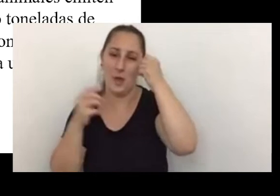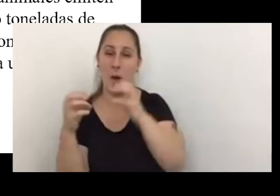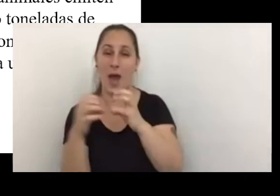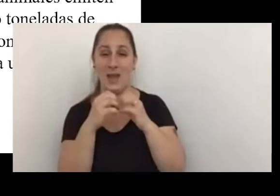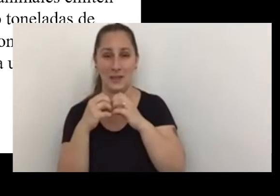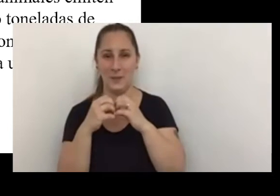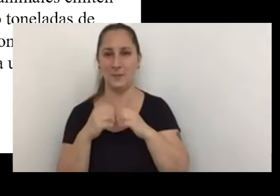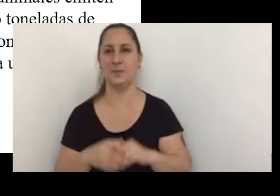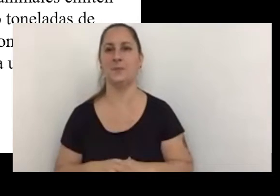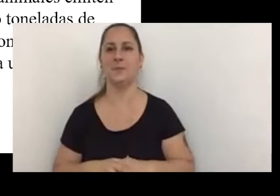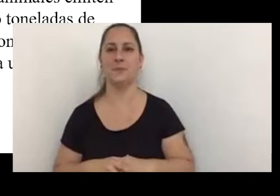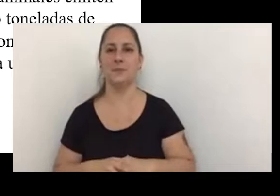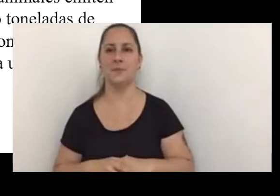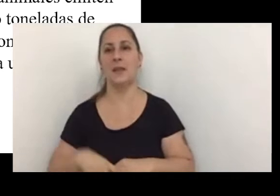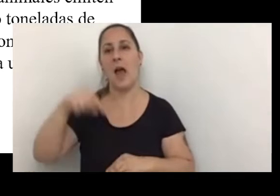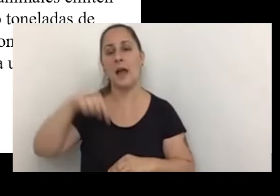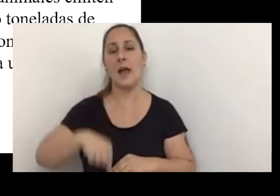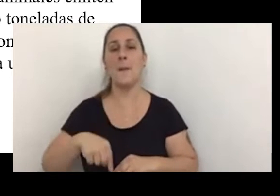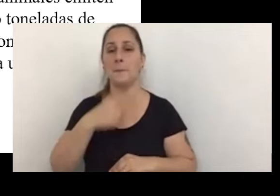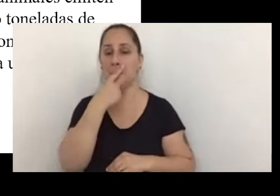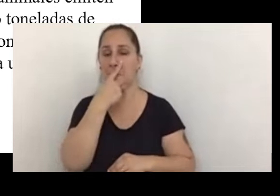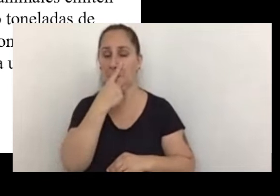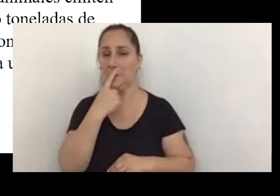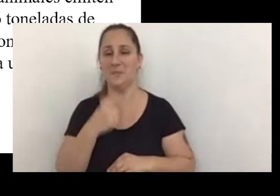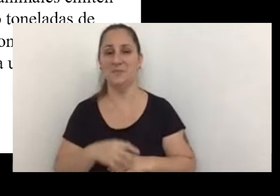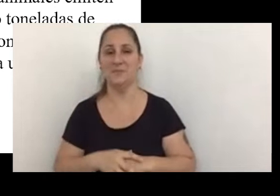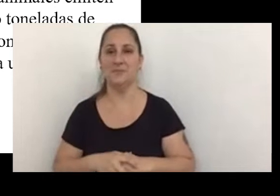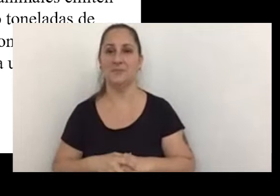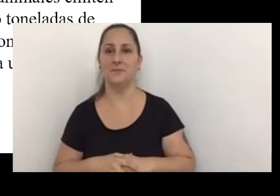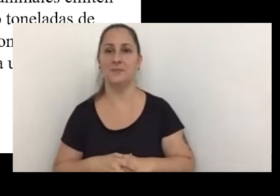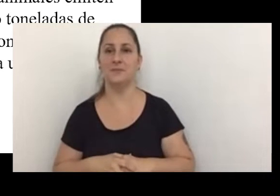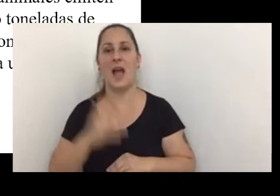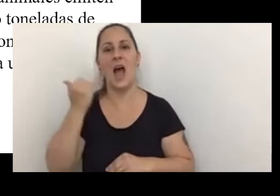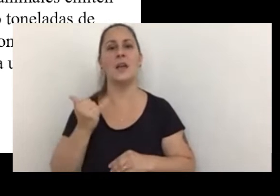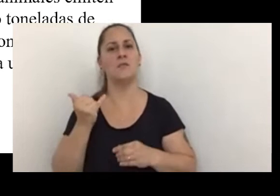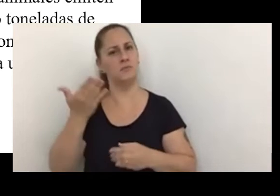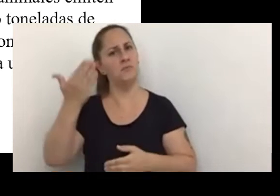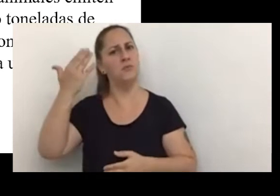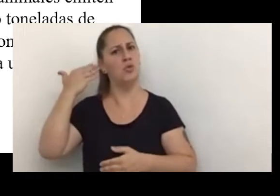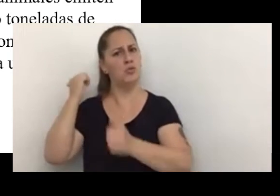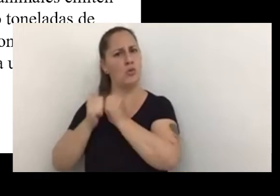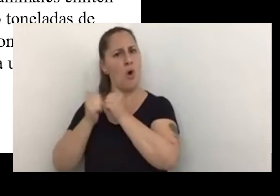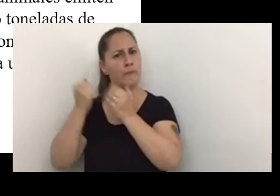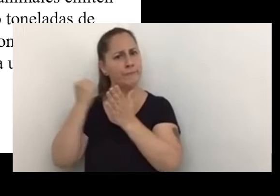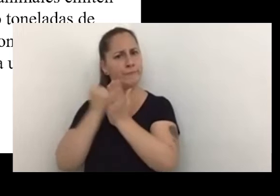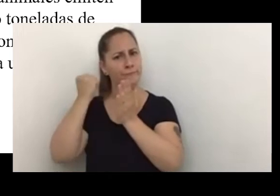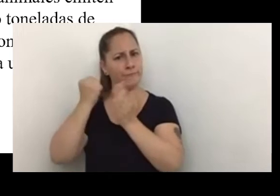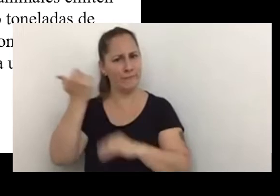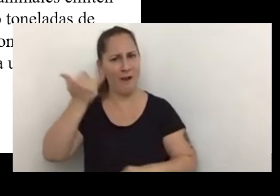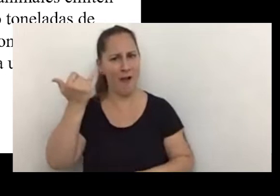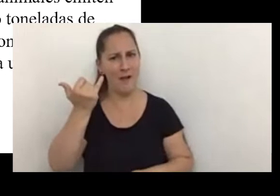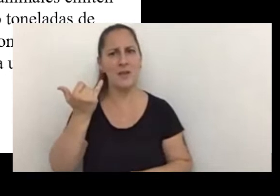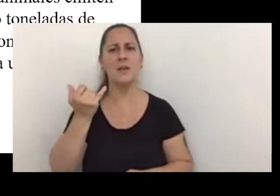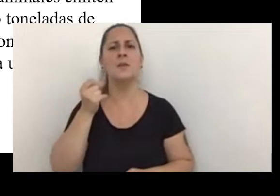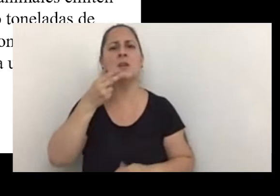me encuentro con un nuevo antecedente, en este caso el impuesto a